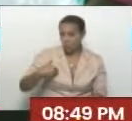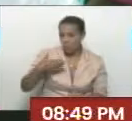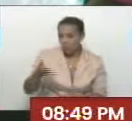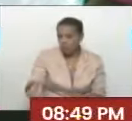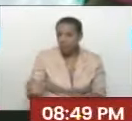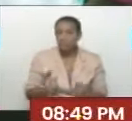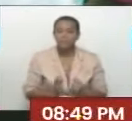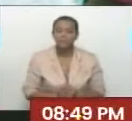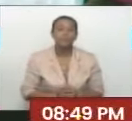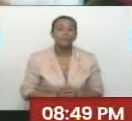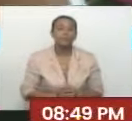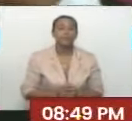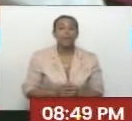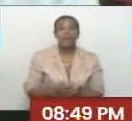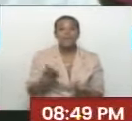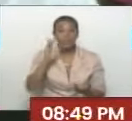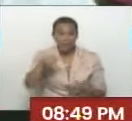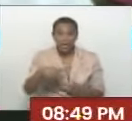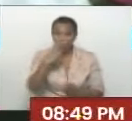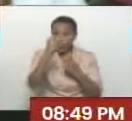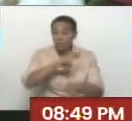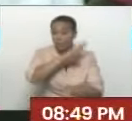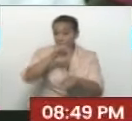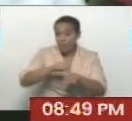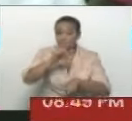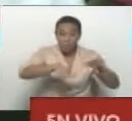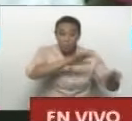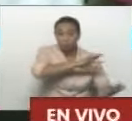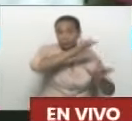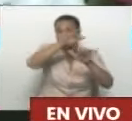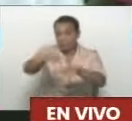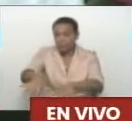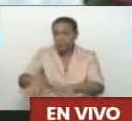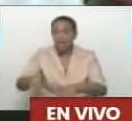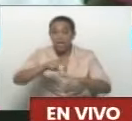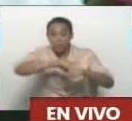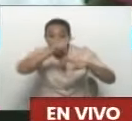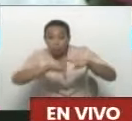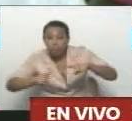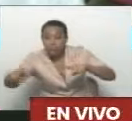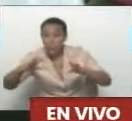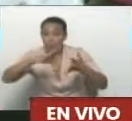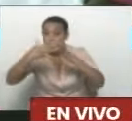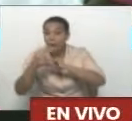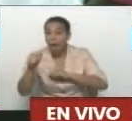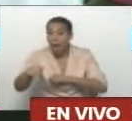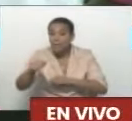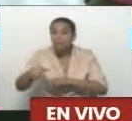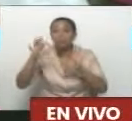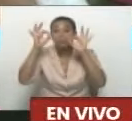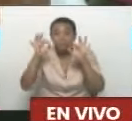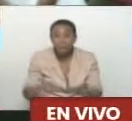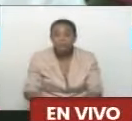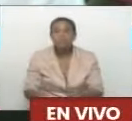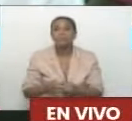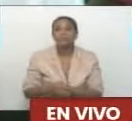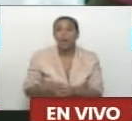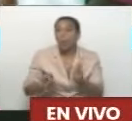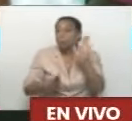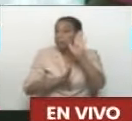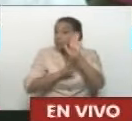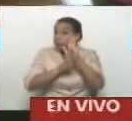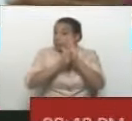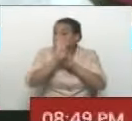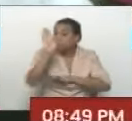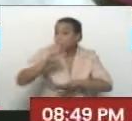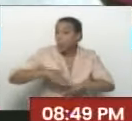de Polonia, de y también de turismo nacional. De tal manera que San Agustín propone, y es una propuesta concreta, en pleno desarrollo,